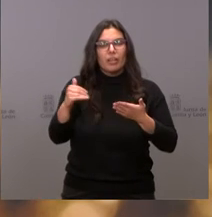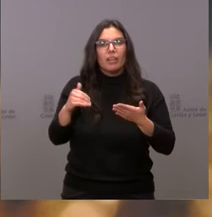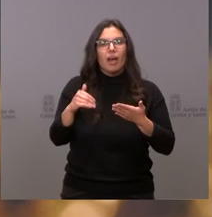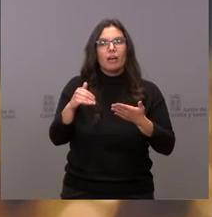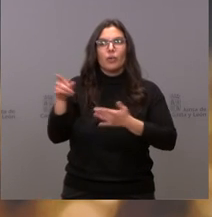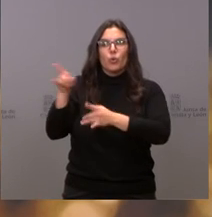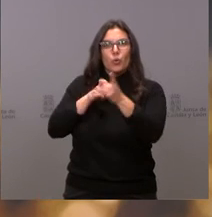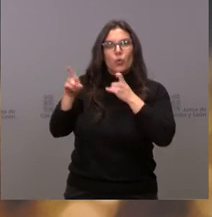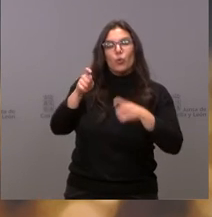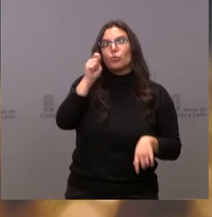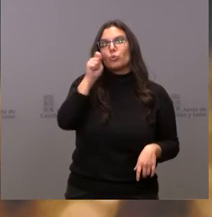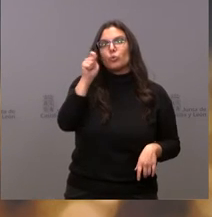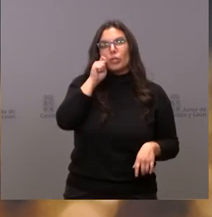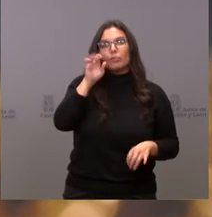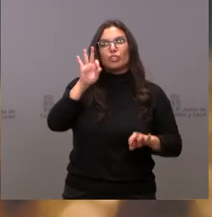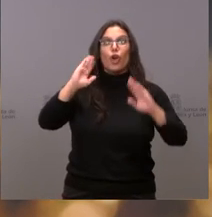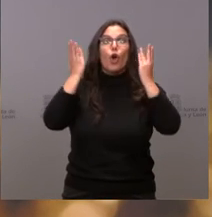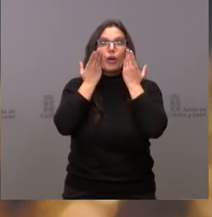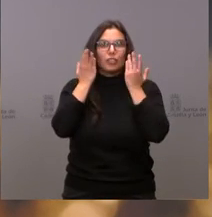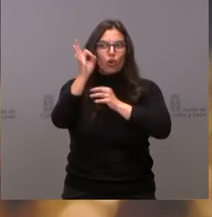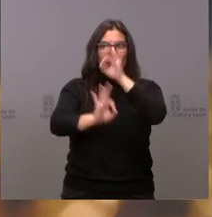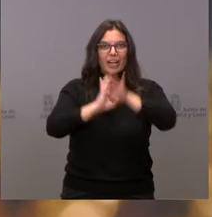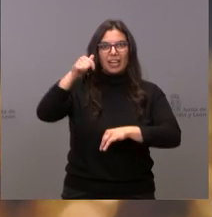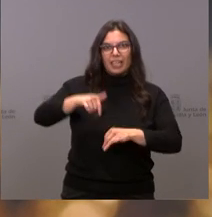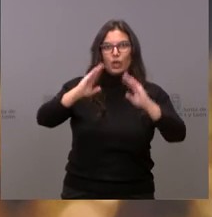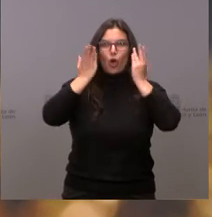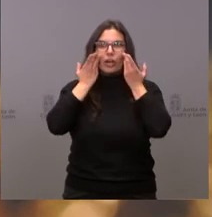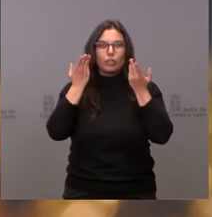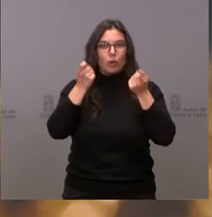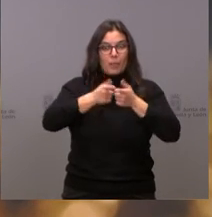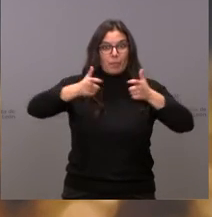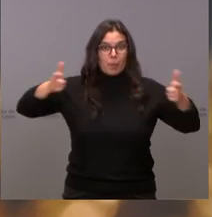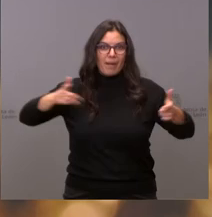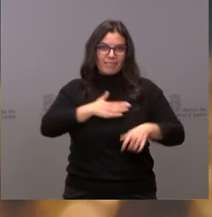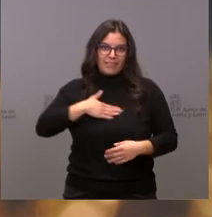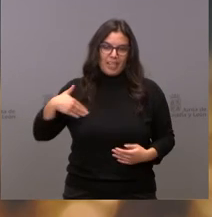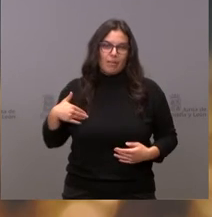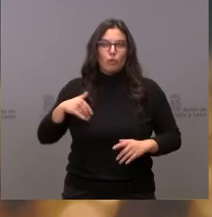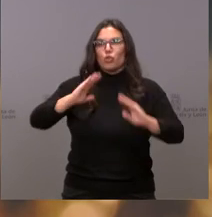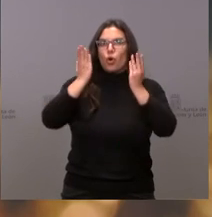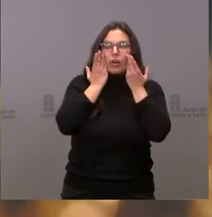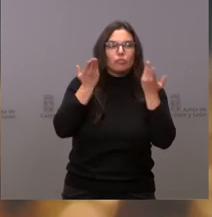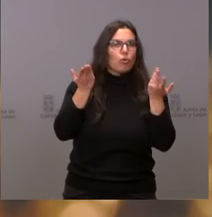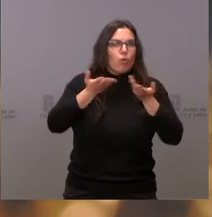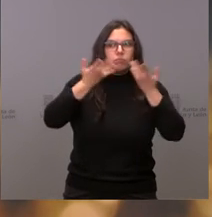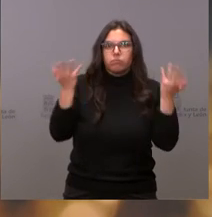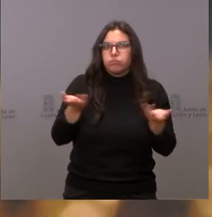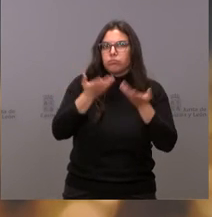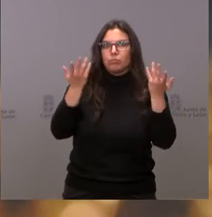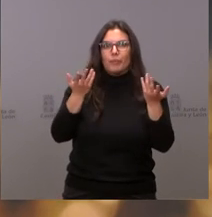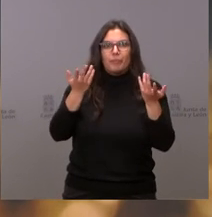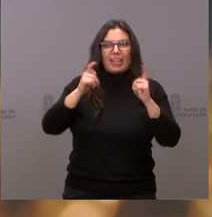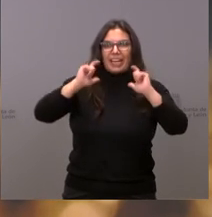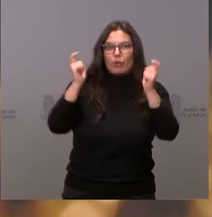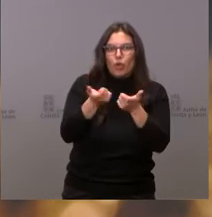destino de turismo de congresos especialmente relevante no sólo congresos sino todo lo que significa como de esos